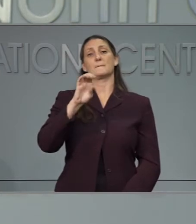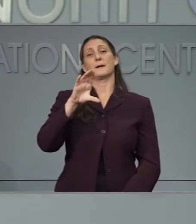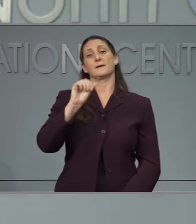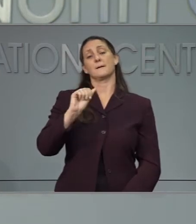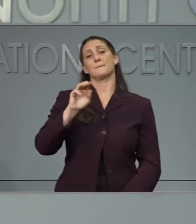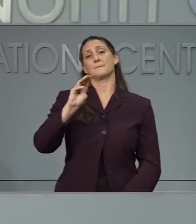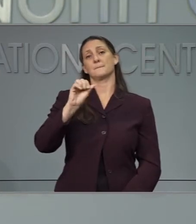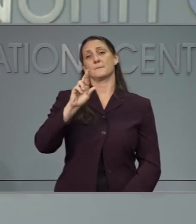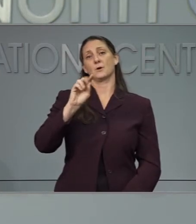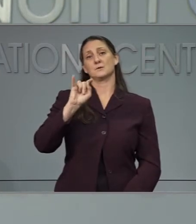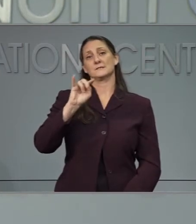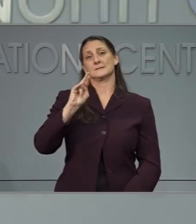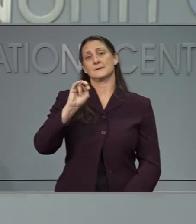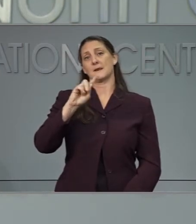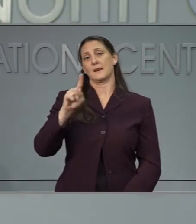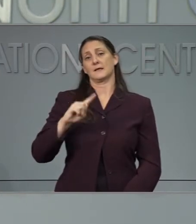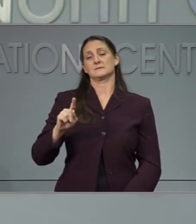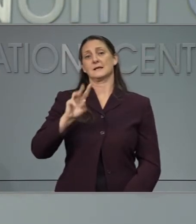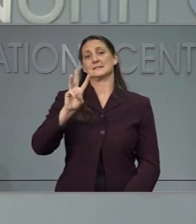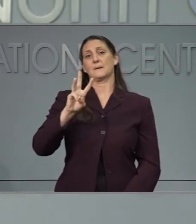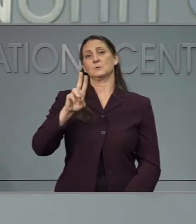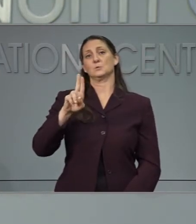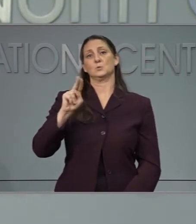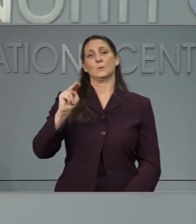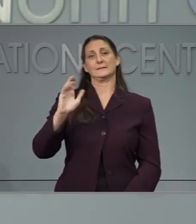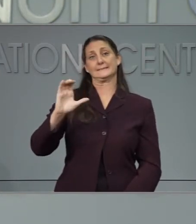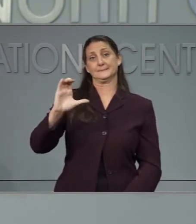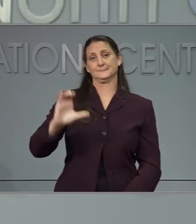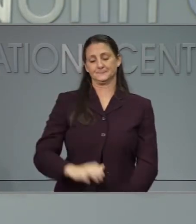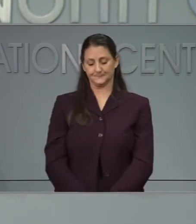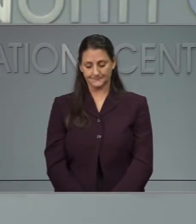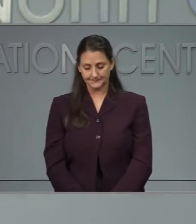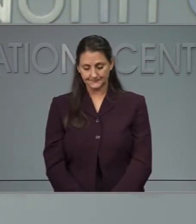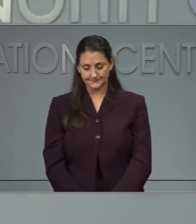Rebecca Martínez, WUNC.